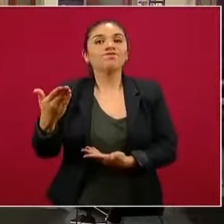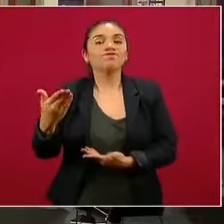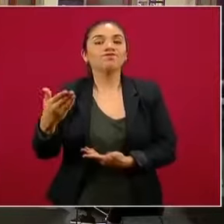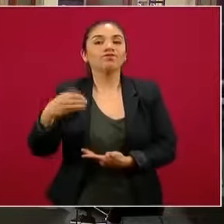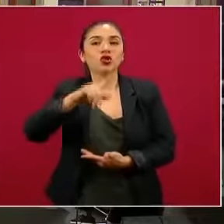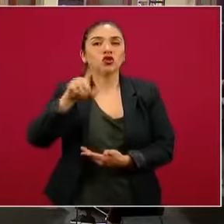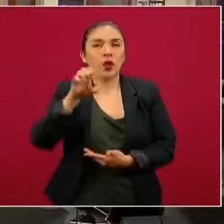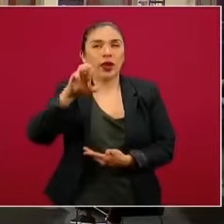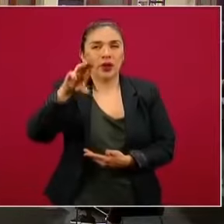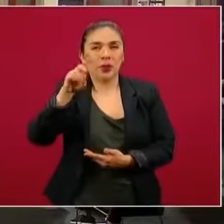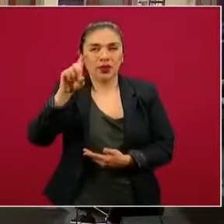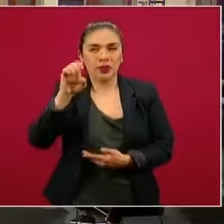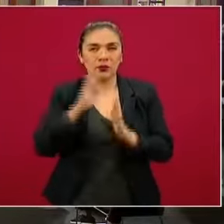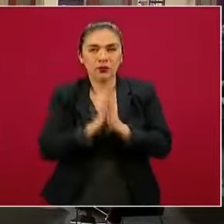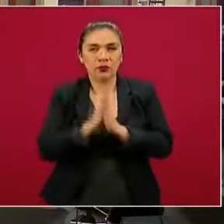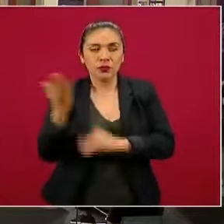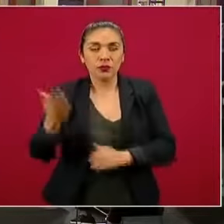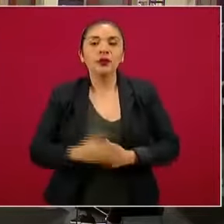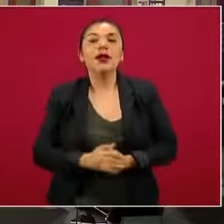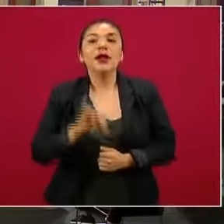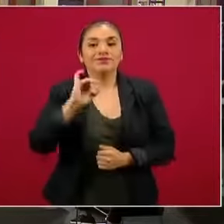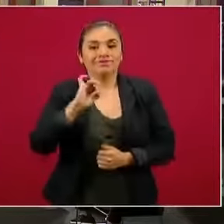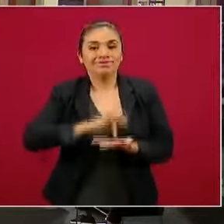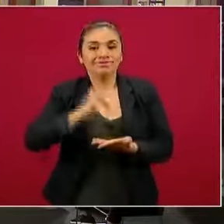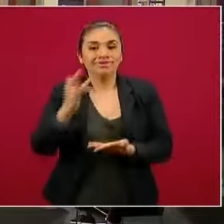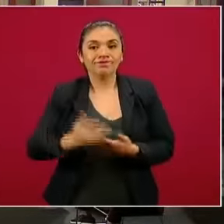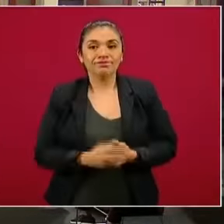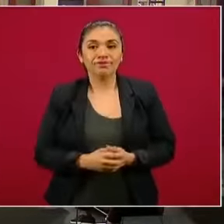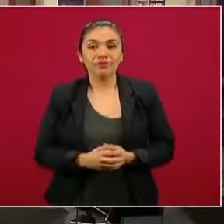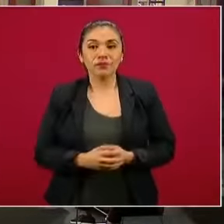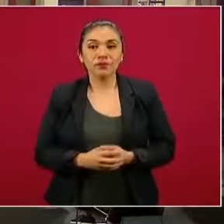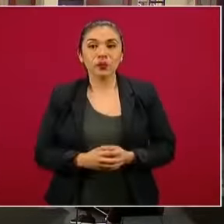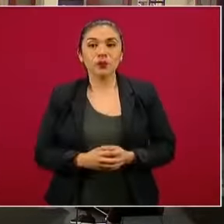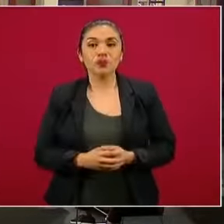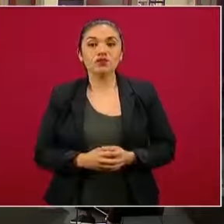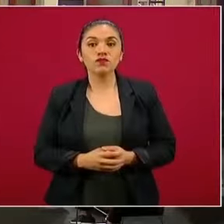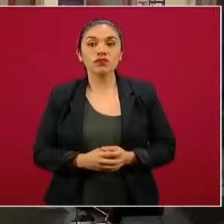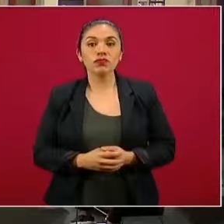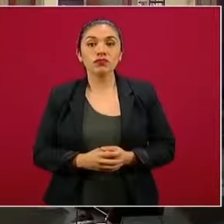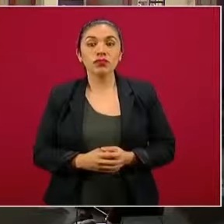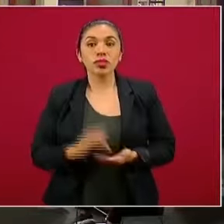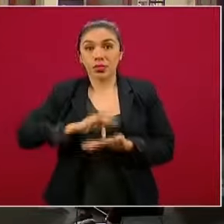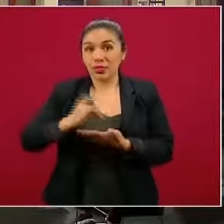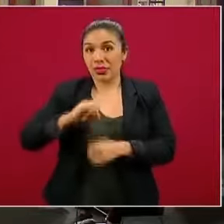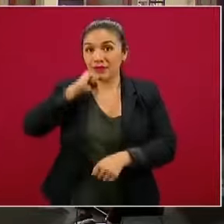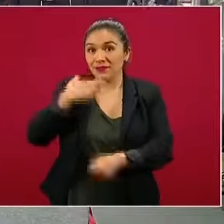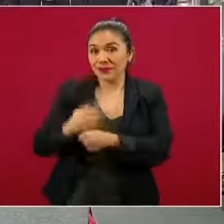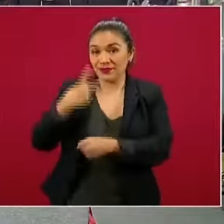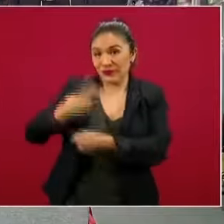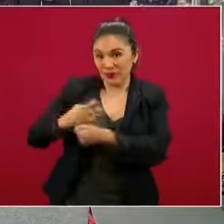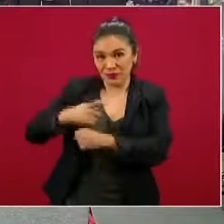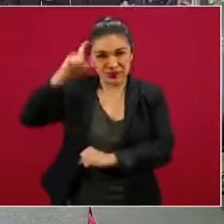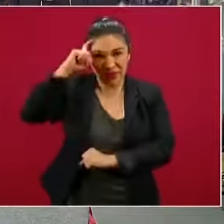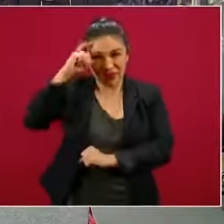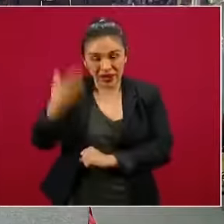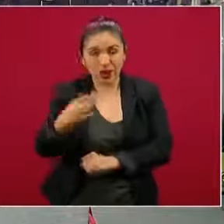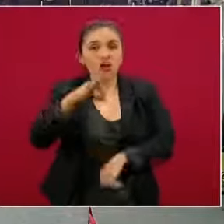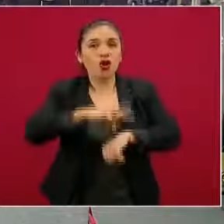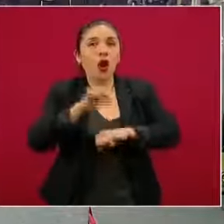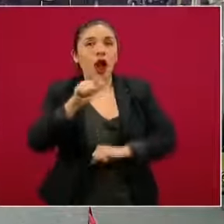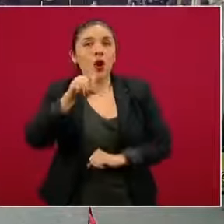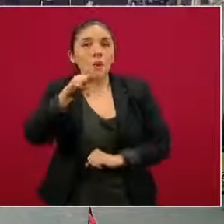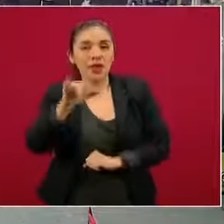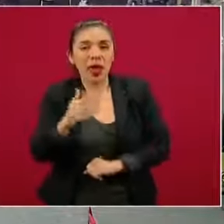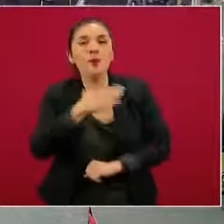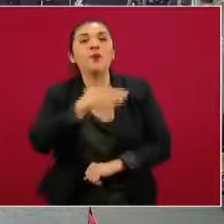es tan amable. Muchas gracias. Muchas gracias, subsecretario López-Gatell, doctor Alomía.